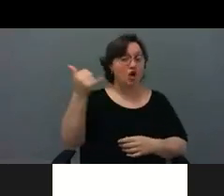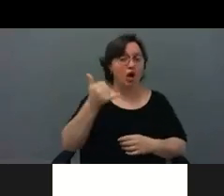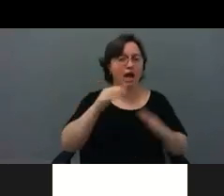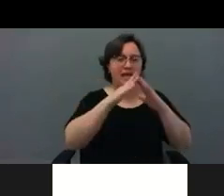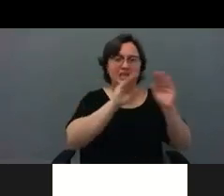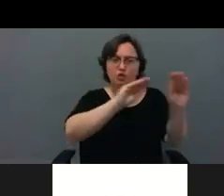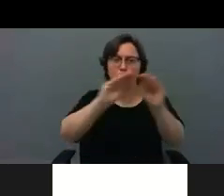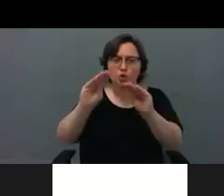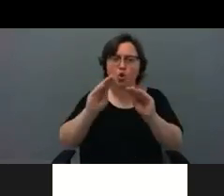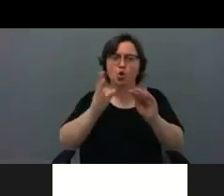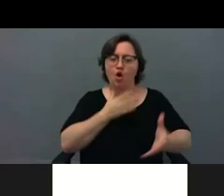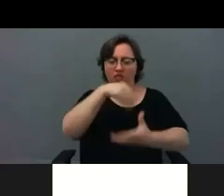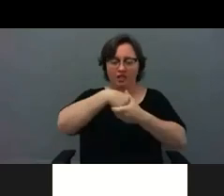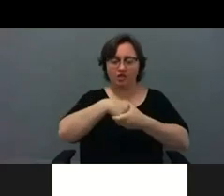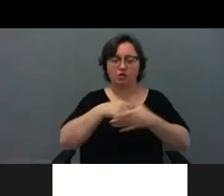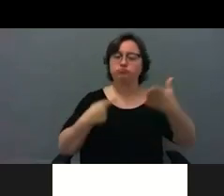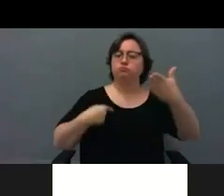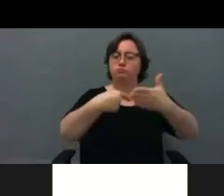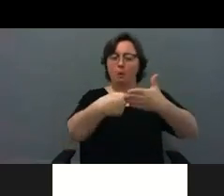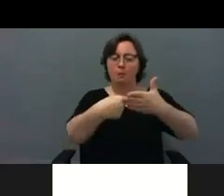donde vivo ahora.